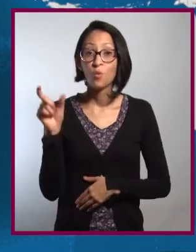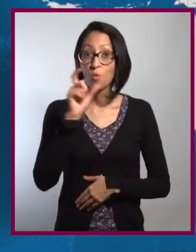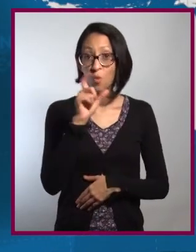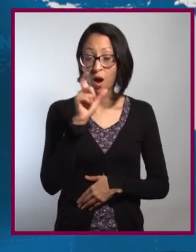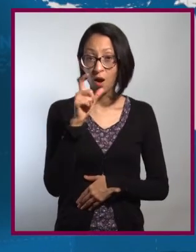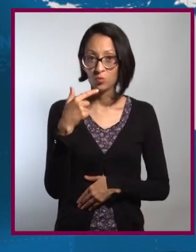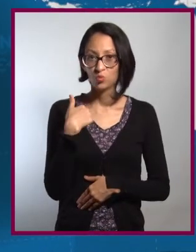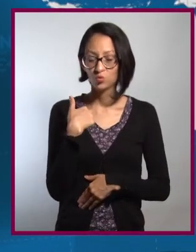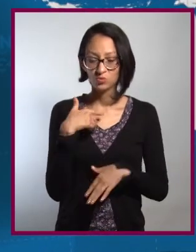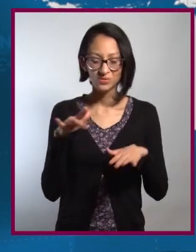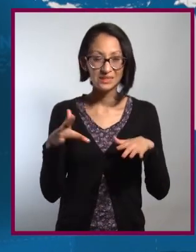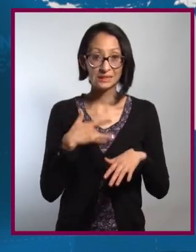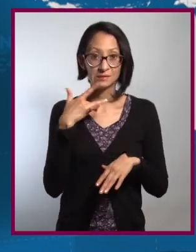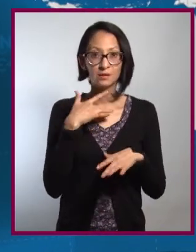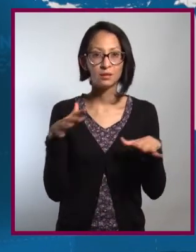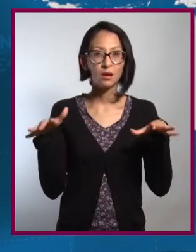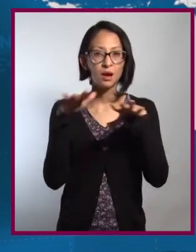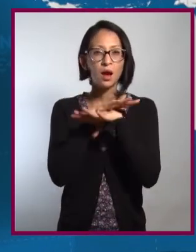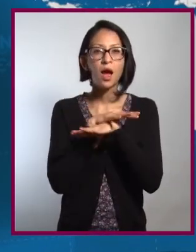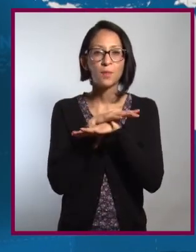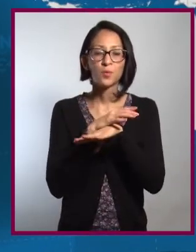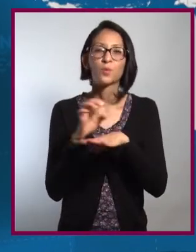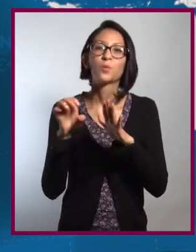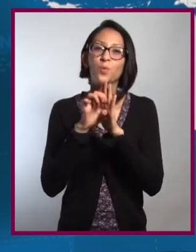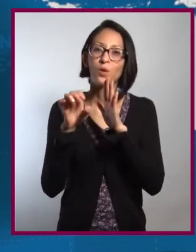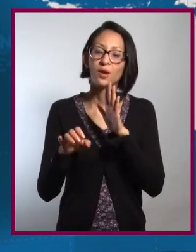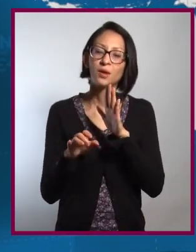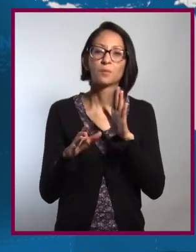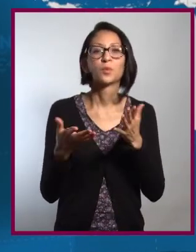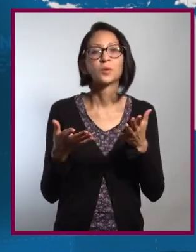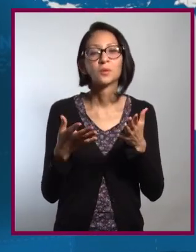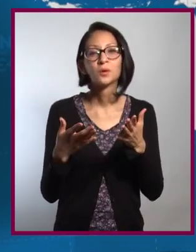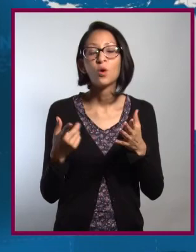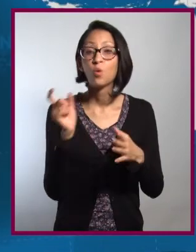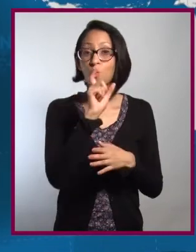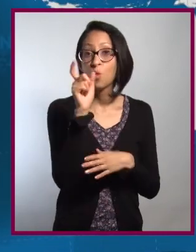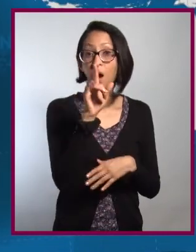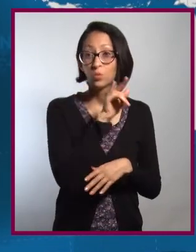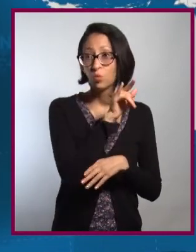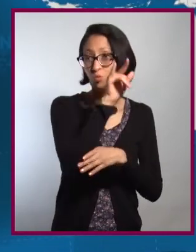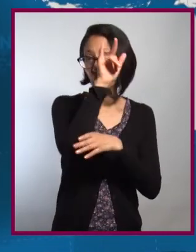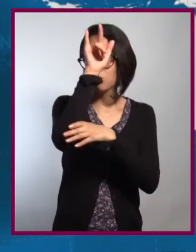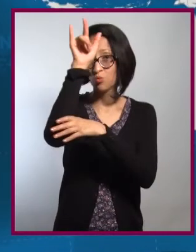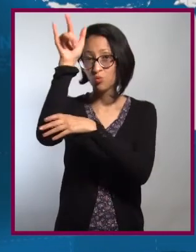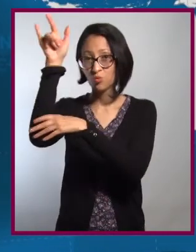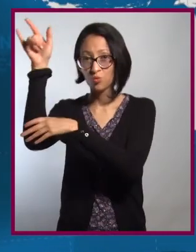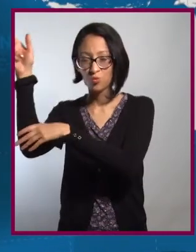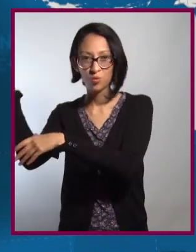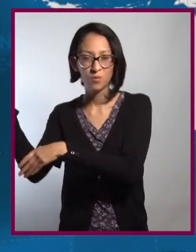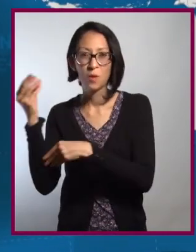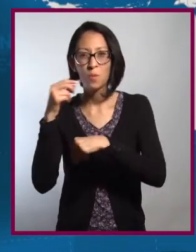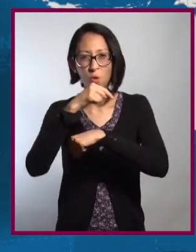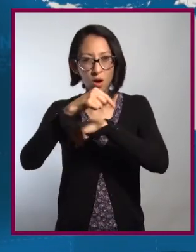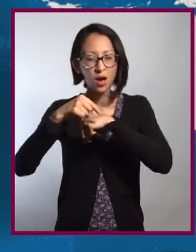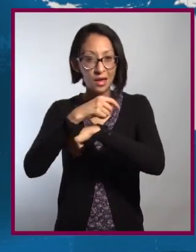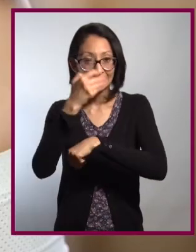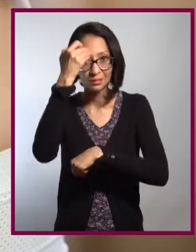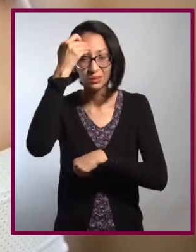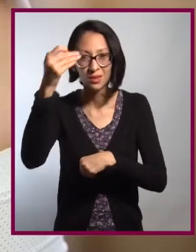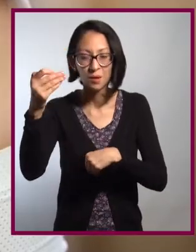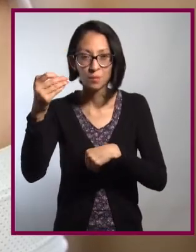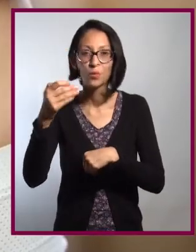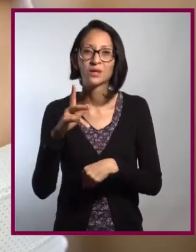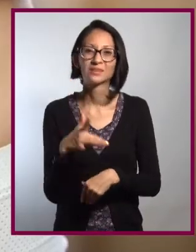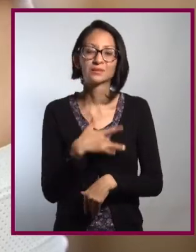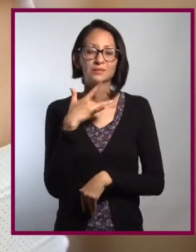produce cuando se cruzan múltiples zonas horarias, es decir, cuando se vuela de este a oeste o de oeste a este.